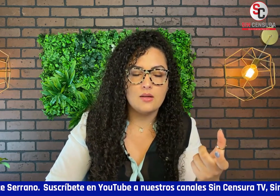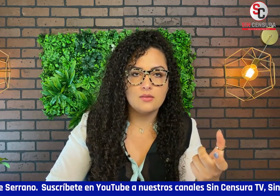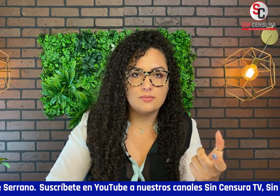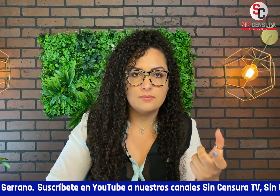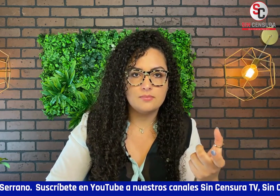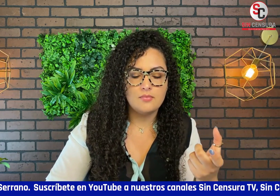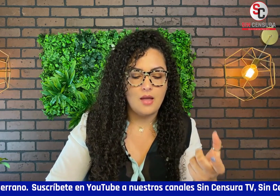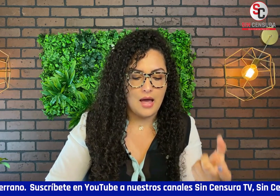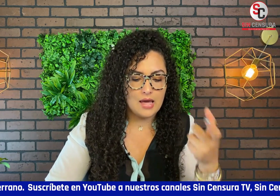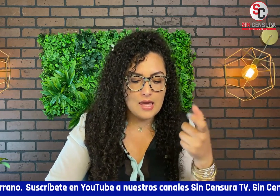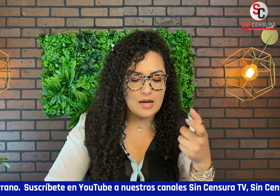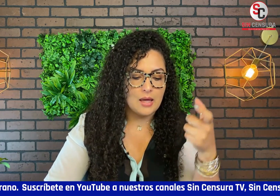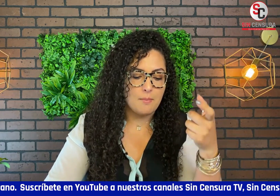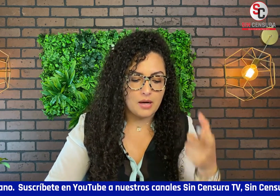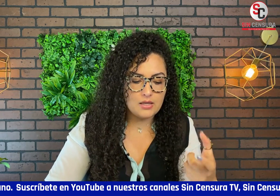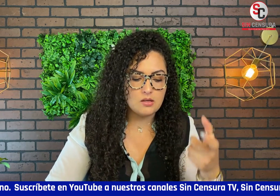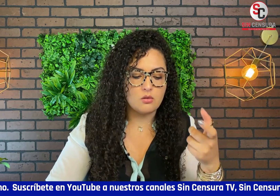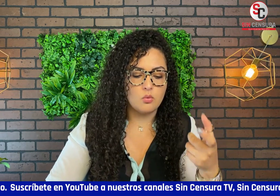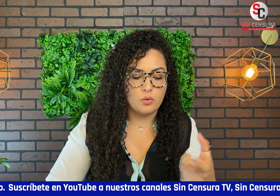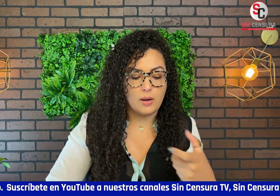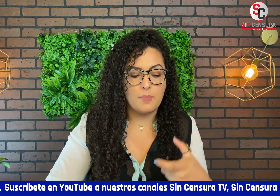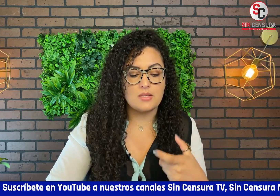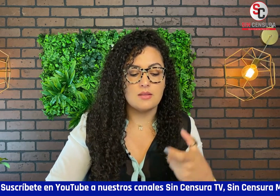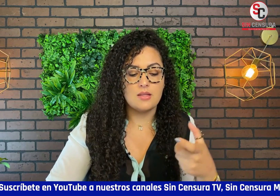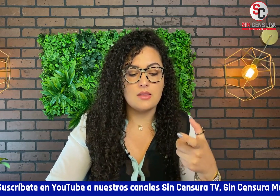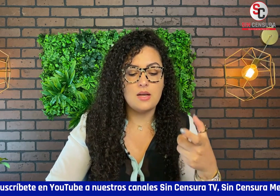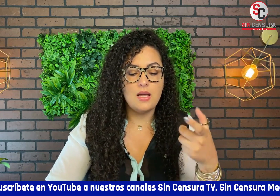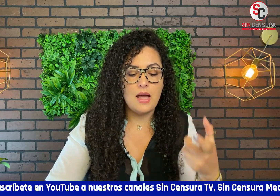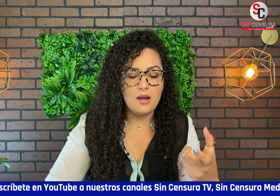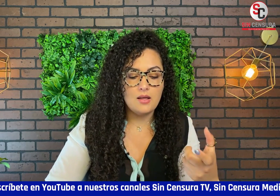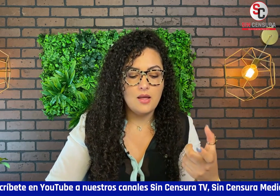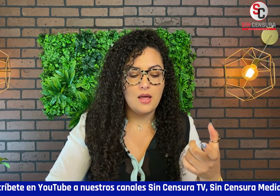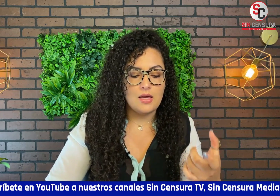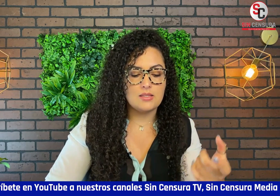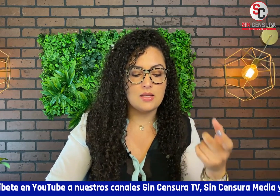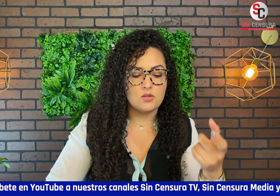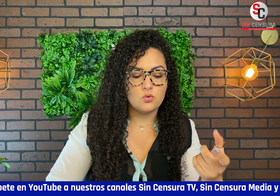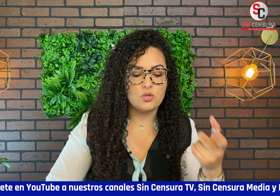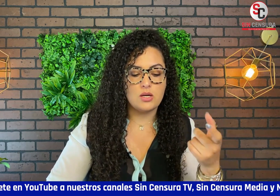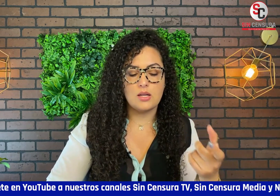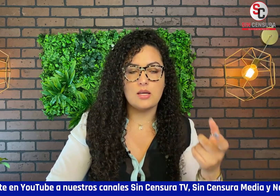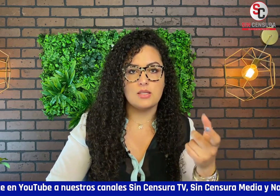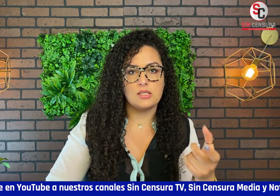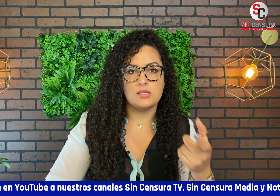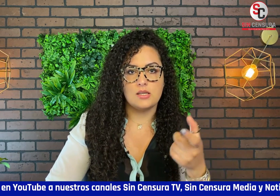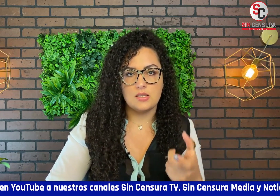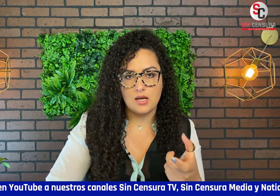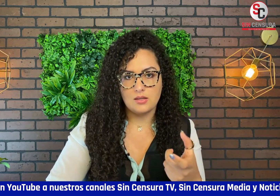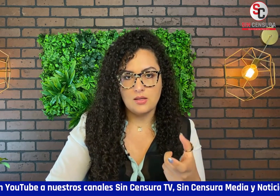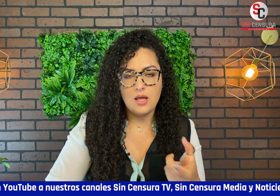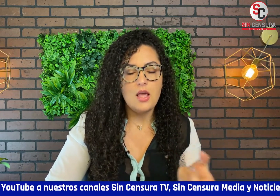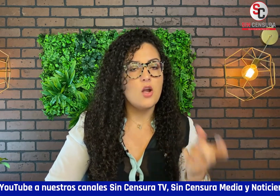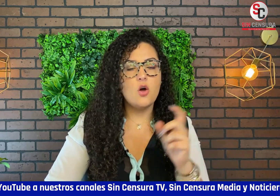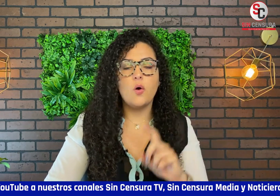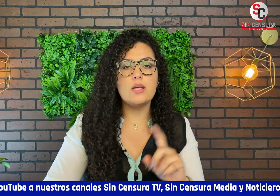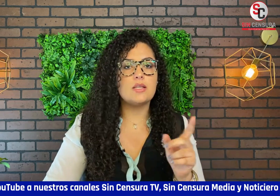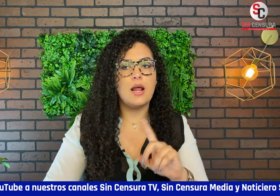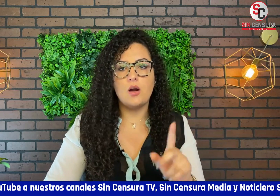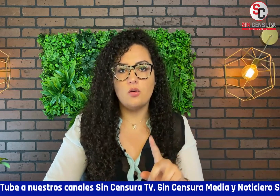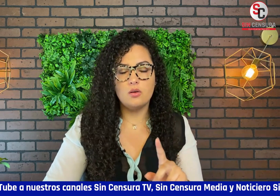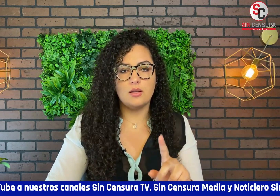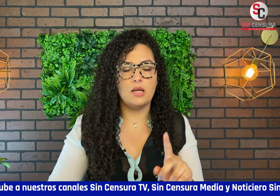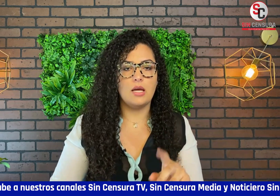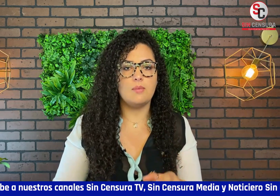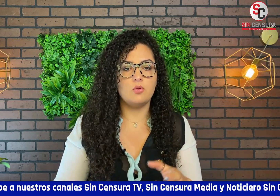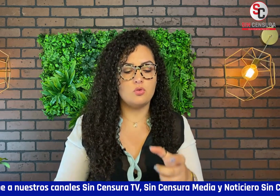Micarán. Ahí el que aparece como representante legal es Jesús Enrique Sánchez García. No es